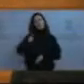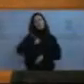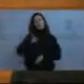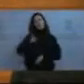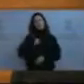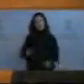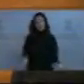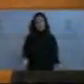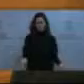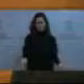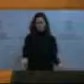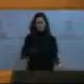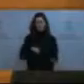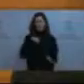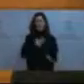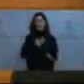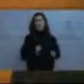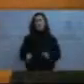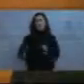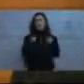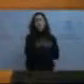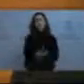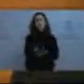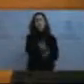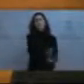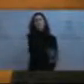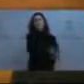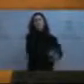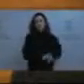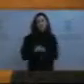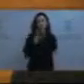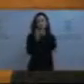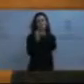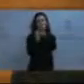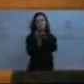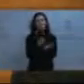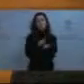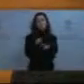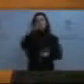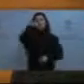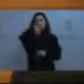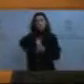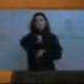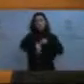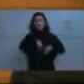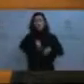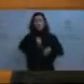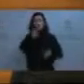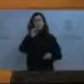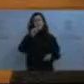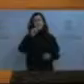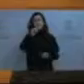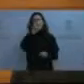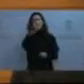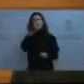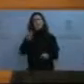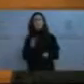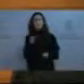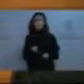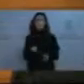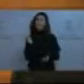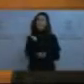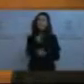Mire, mañana vamos a debatir una moción subsiguiente en esta Cámara que se va a votar sobre SOGEPSA, donde, entre otras cosas, lo que le va a pedir nuestro